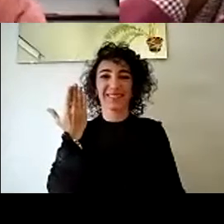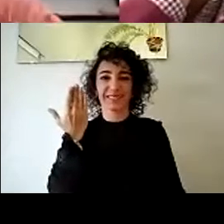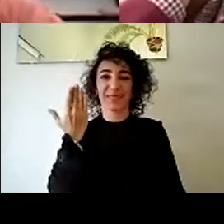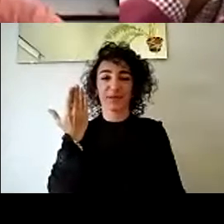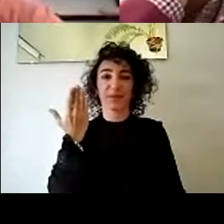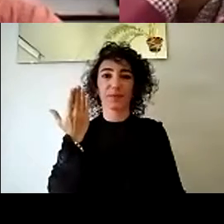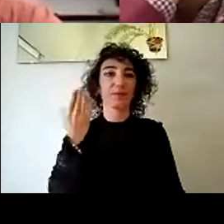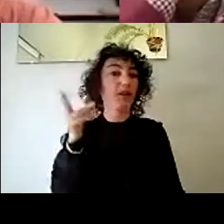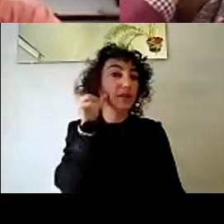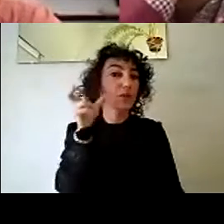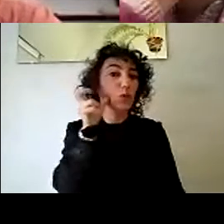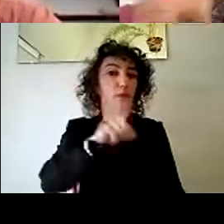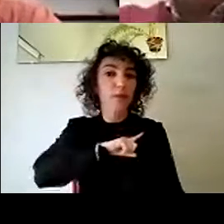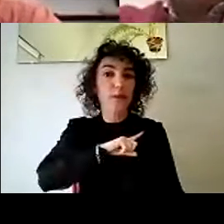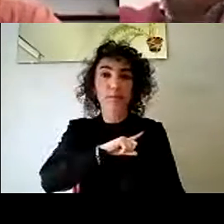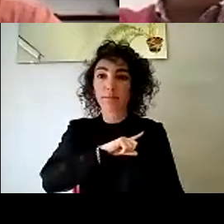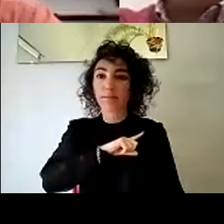¿Se escucha?